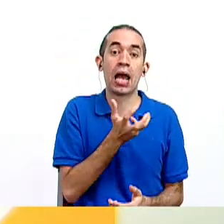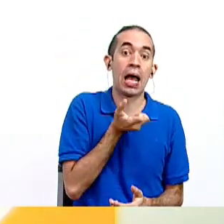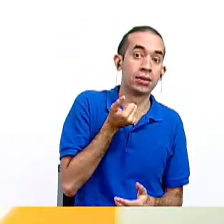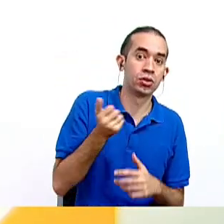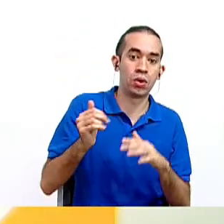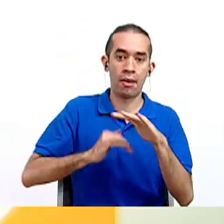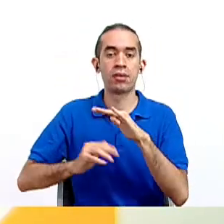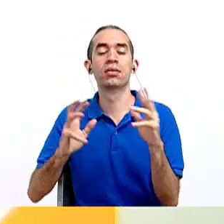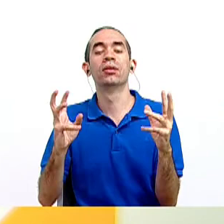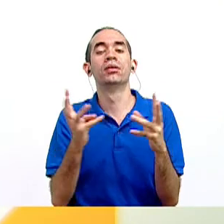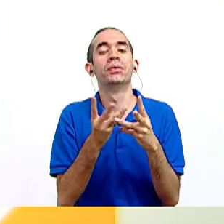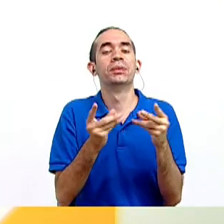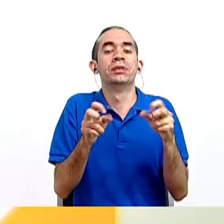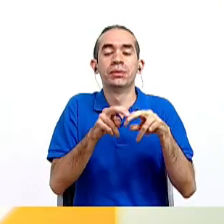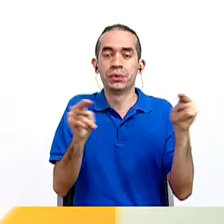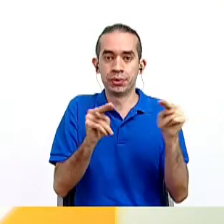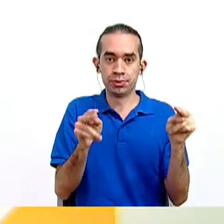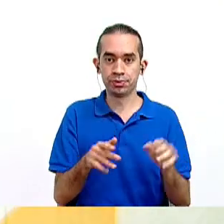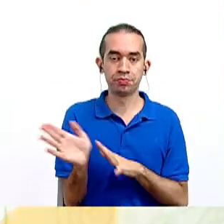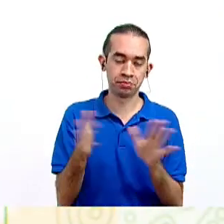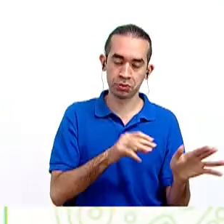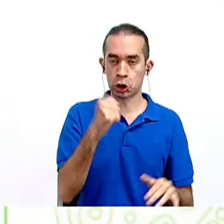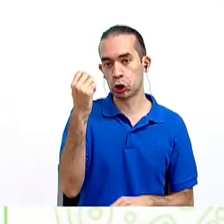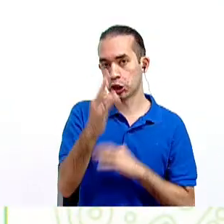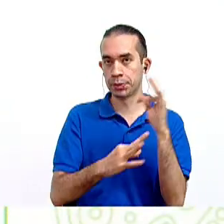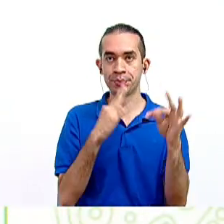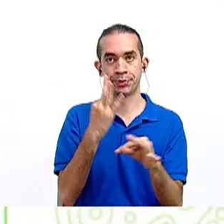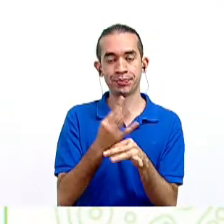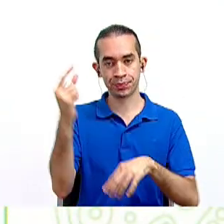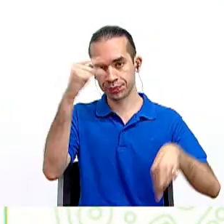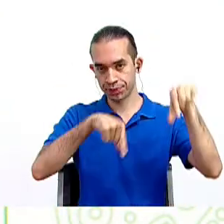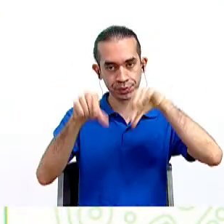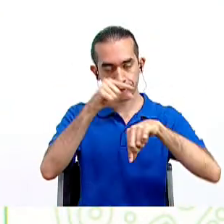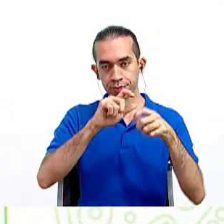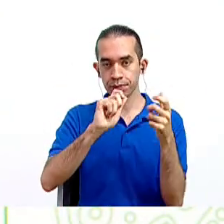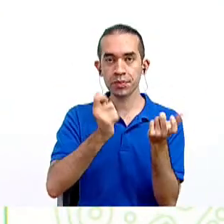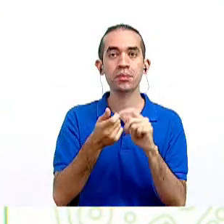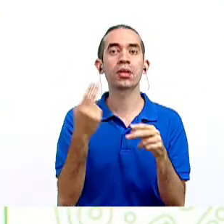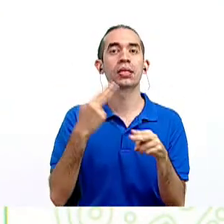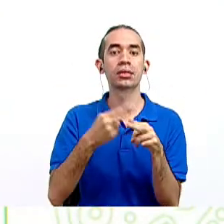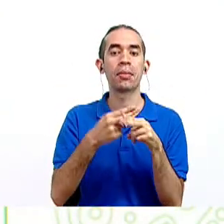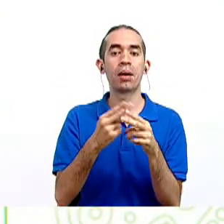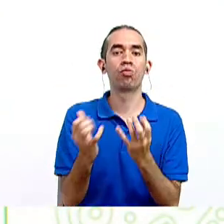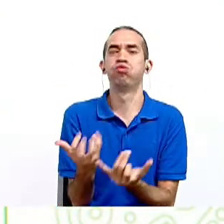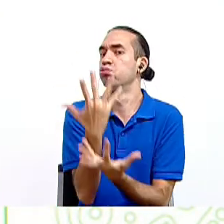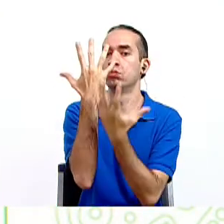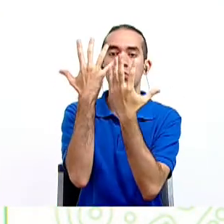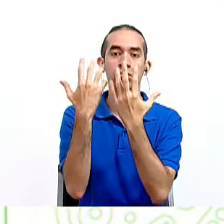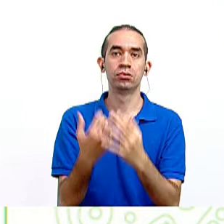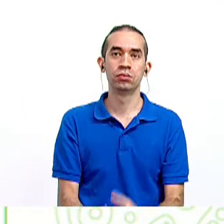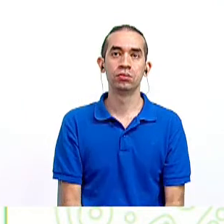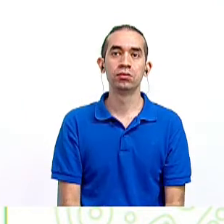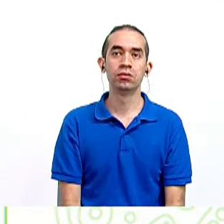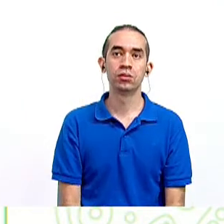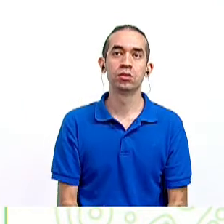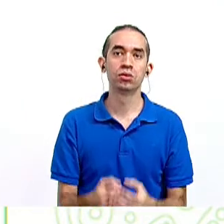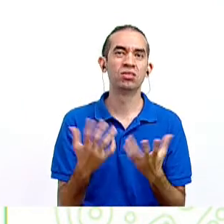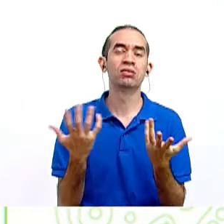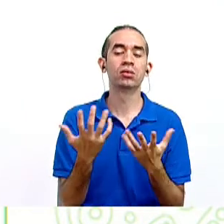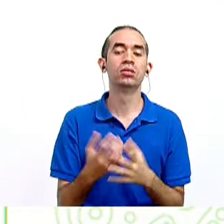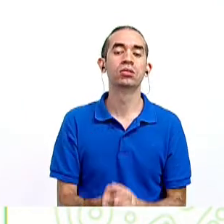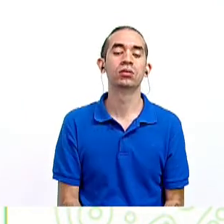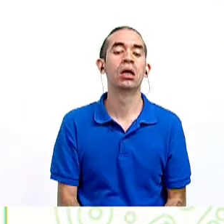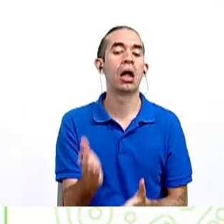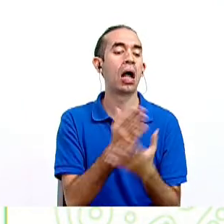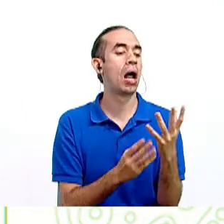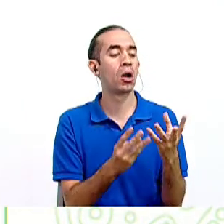base. Vamos a ver otro tipo de reacción química, que se llama reacción de combustión. La reacción de combustión es cuando